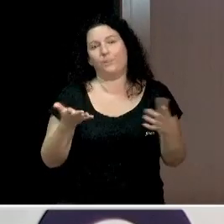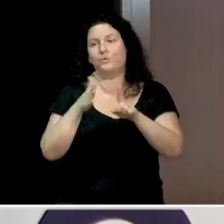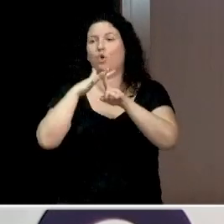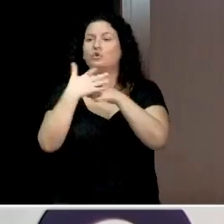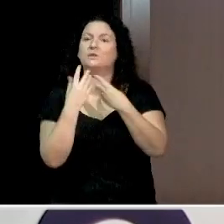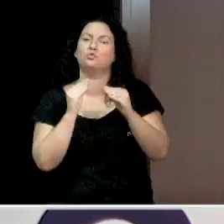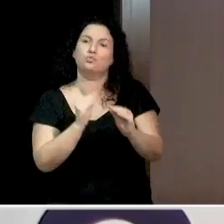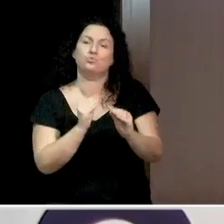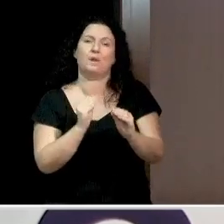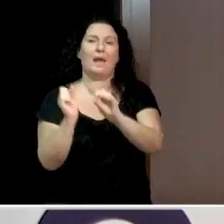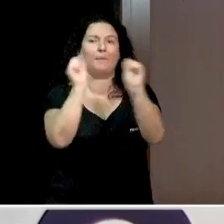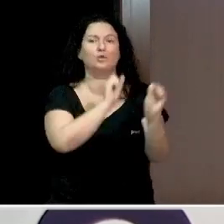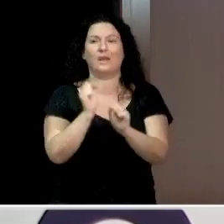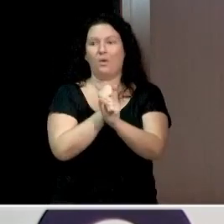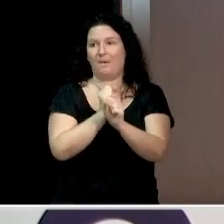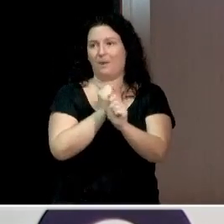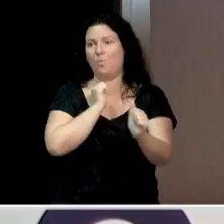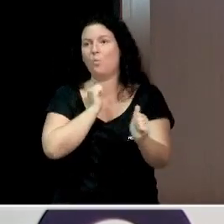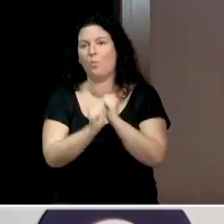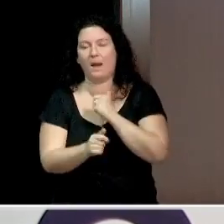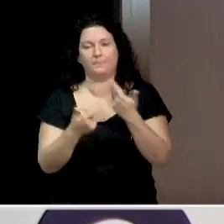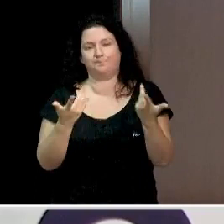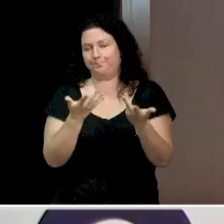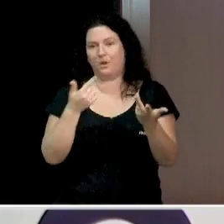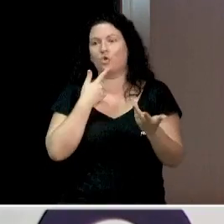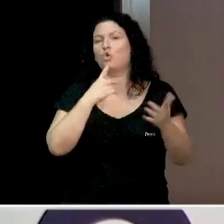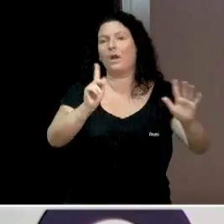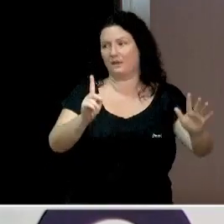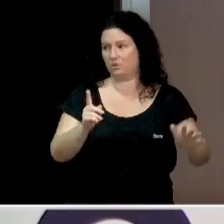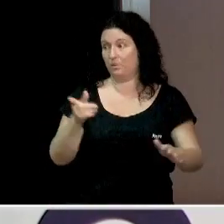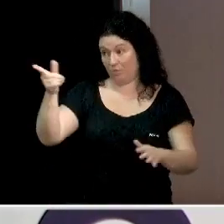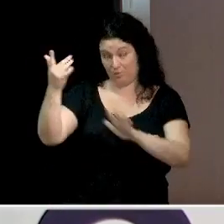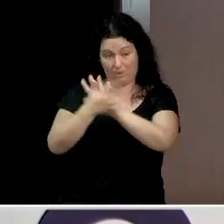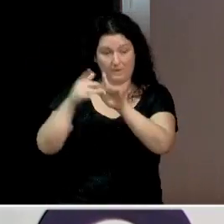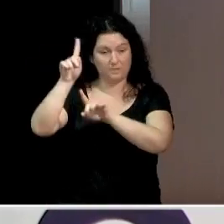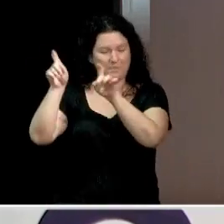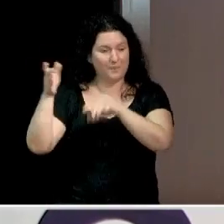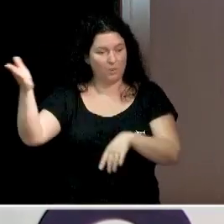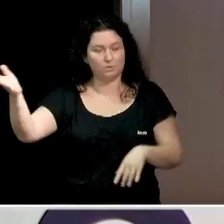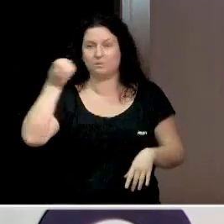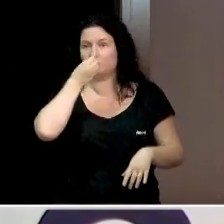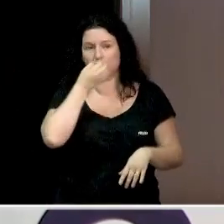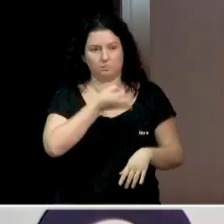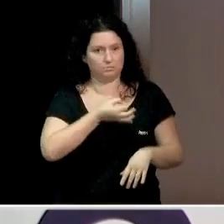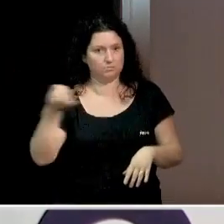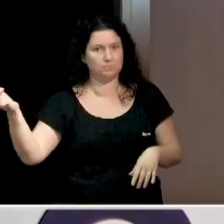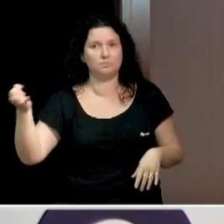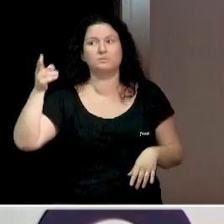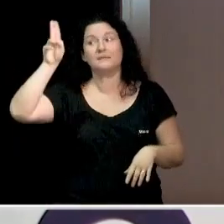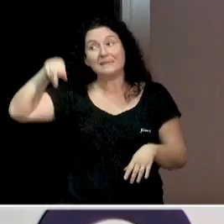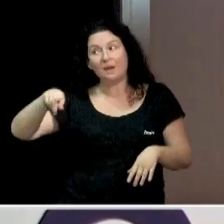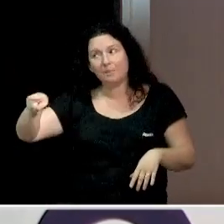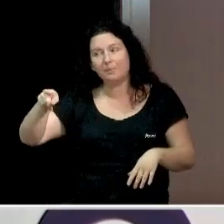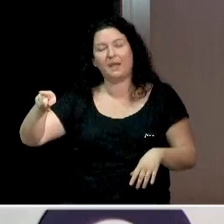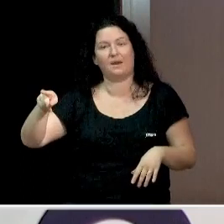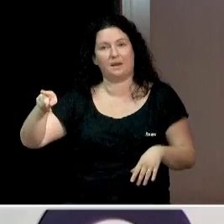del empleo protegido, pero me parece muy acertada la intervención de usted porque efectivamente hay un sesgo también dentro